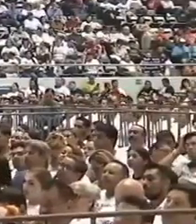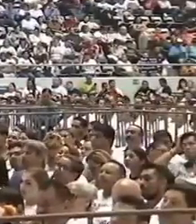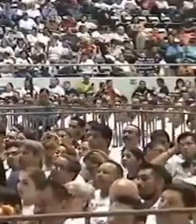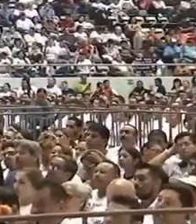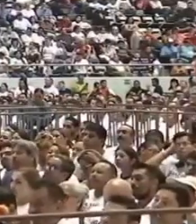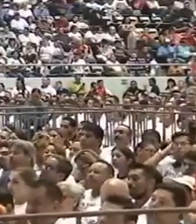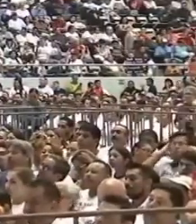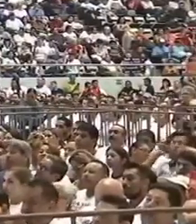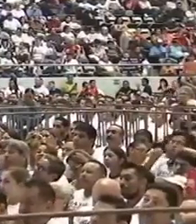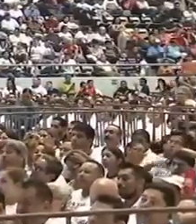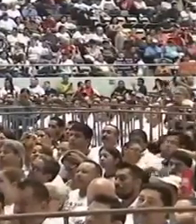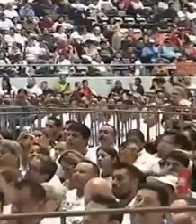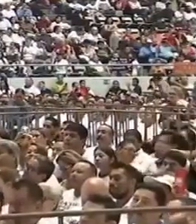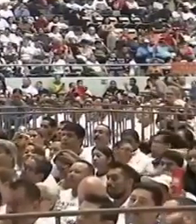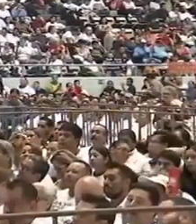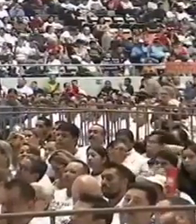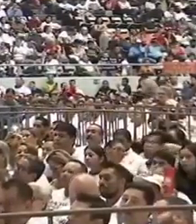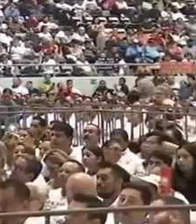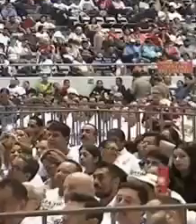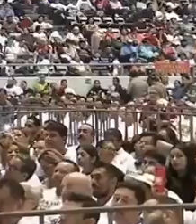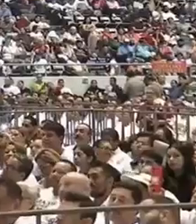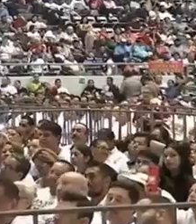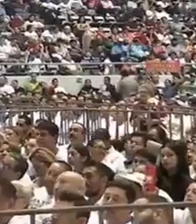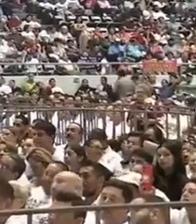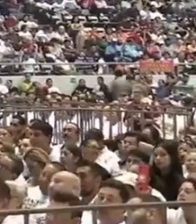Hasta que llegó a la gubernatura.